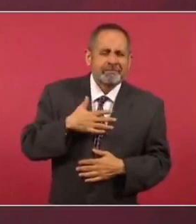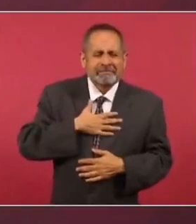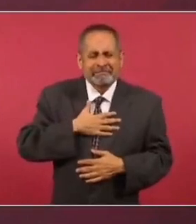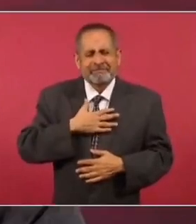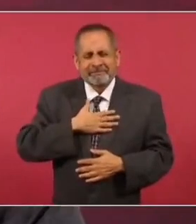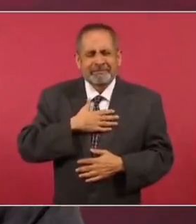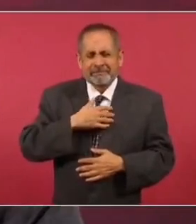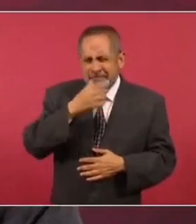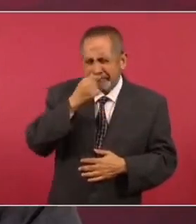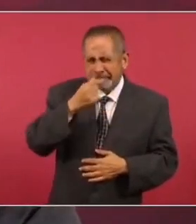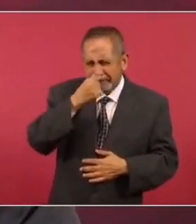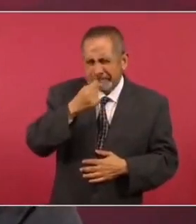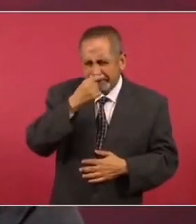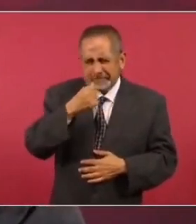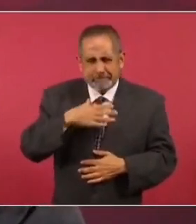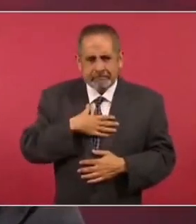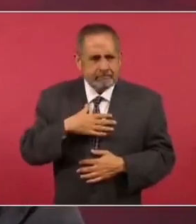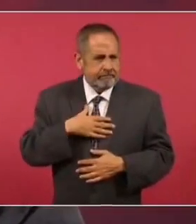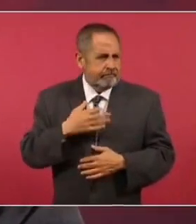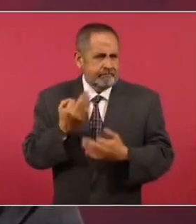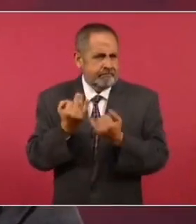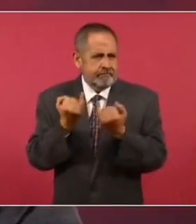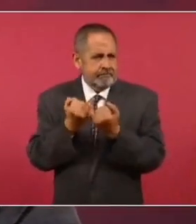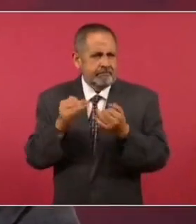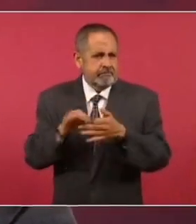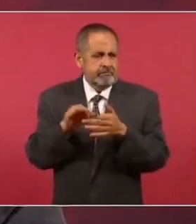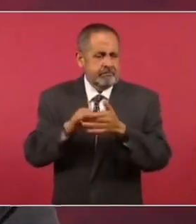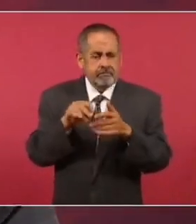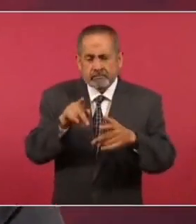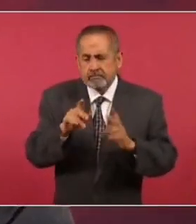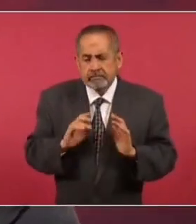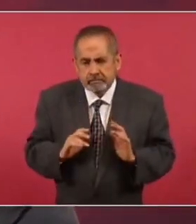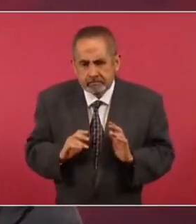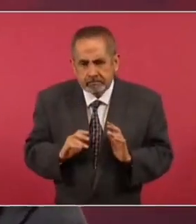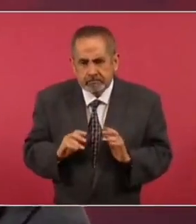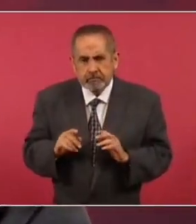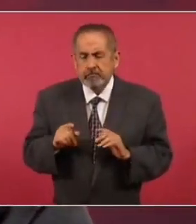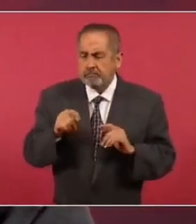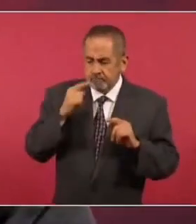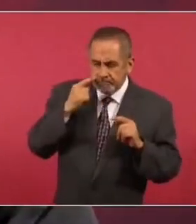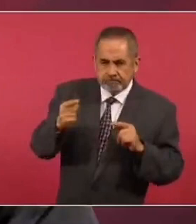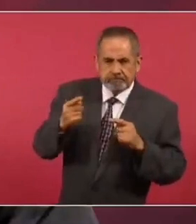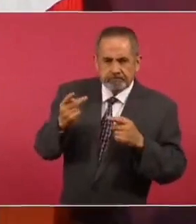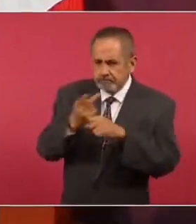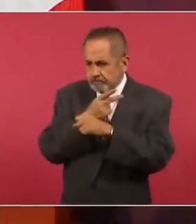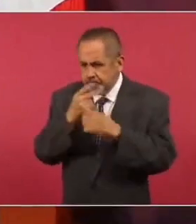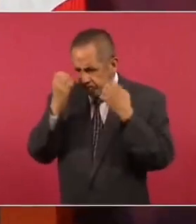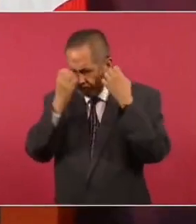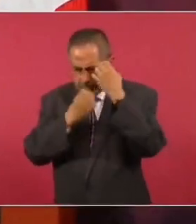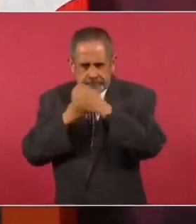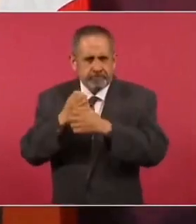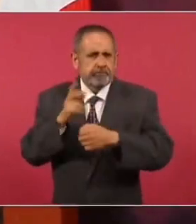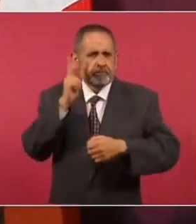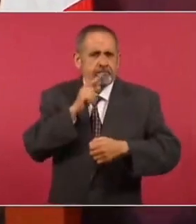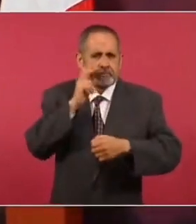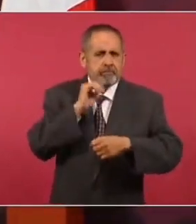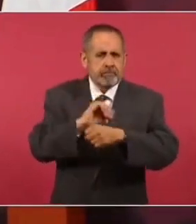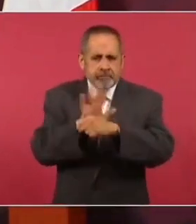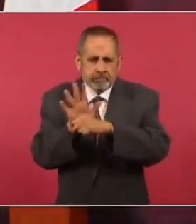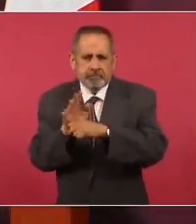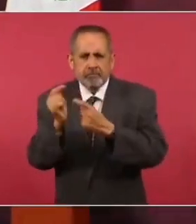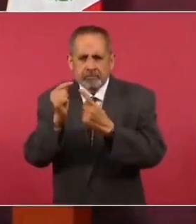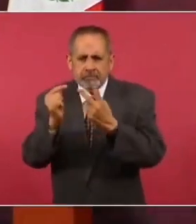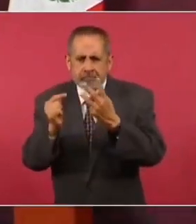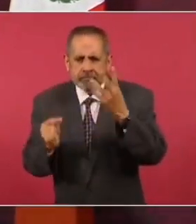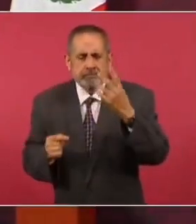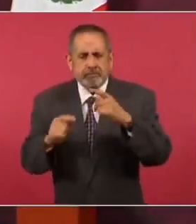resfriado como se hace cotidianamente pues se procedió a practicarle prueba de covid y de